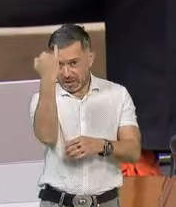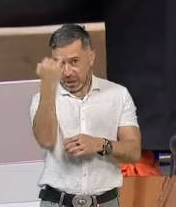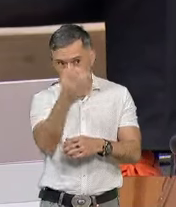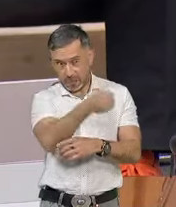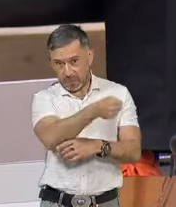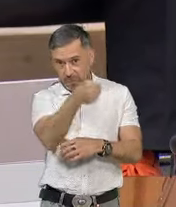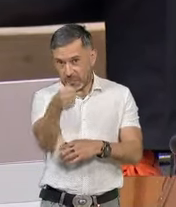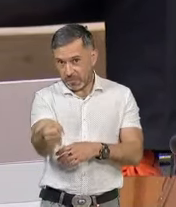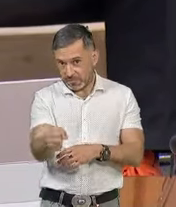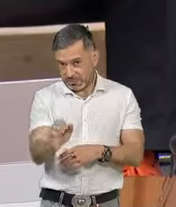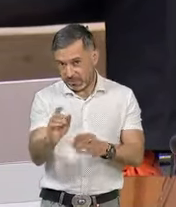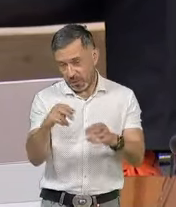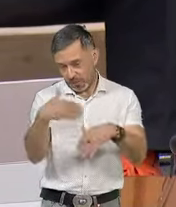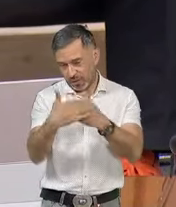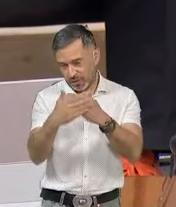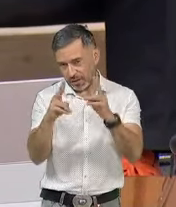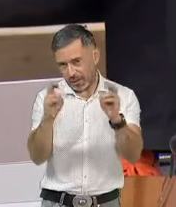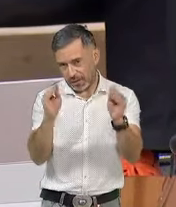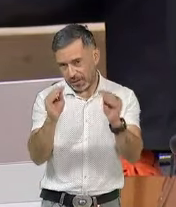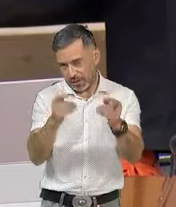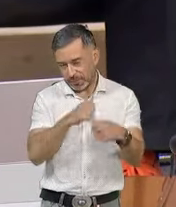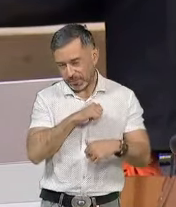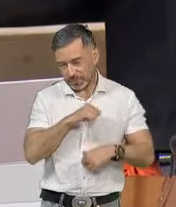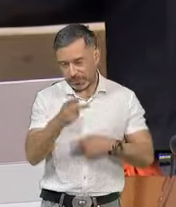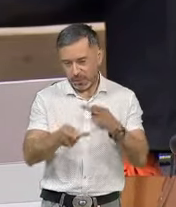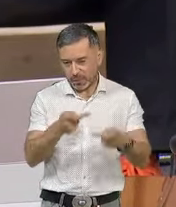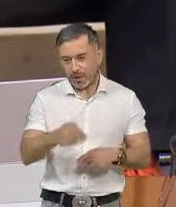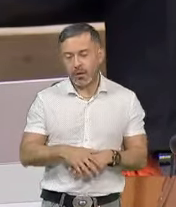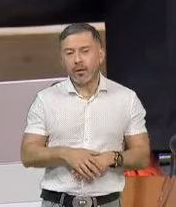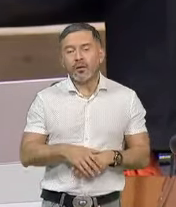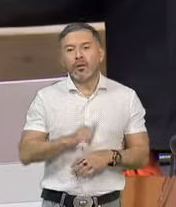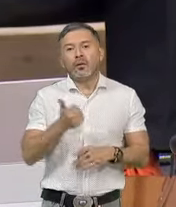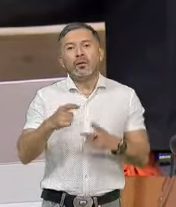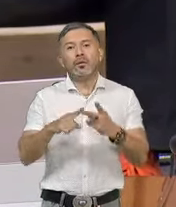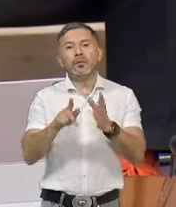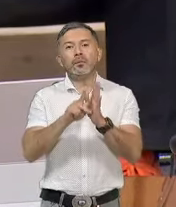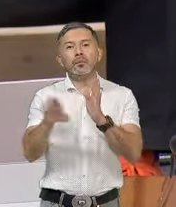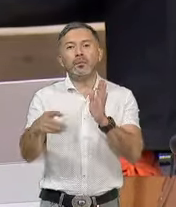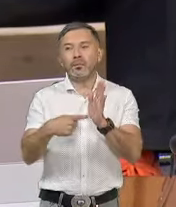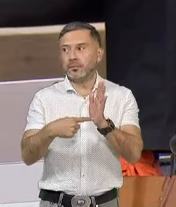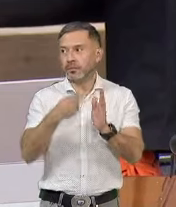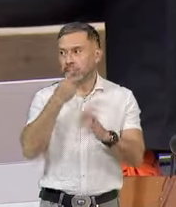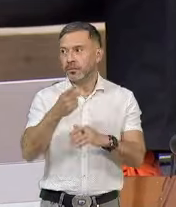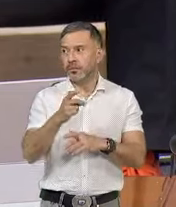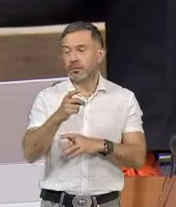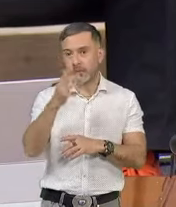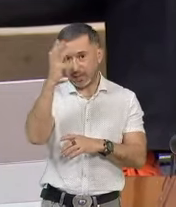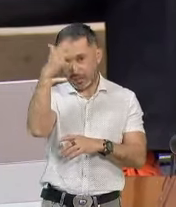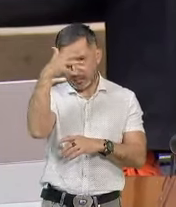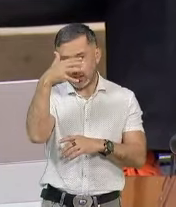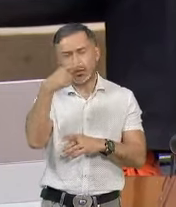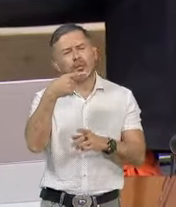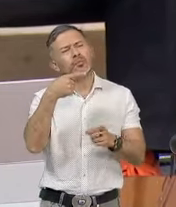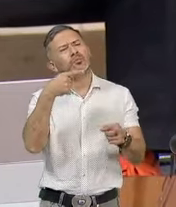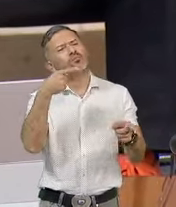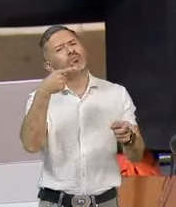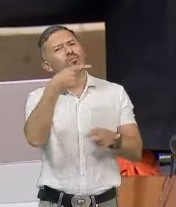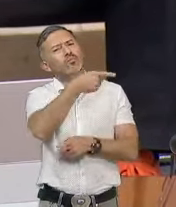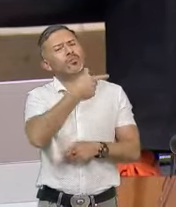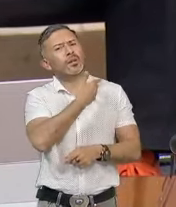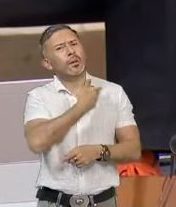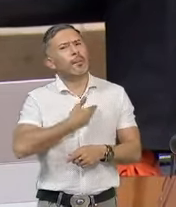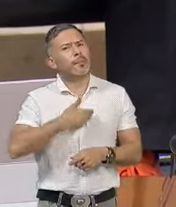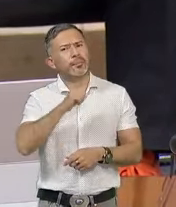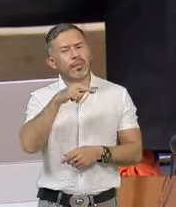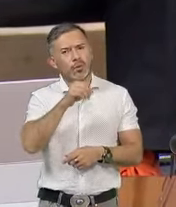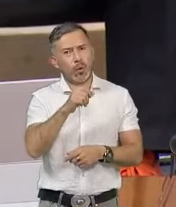nota Denis merker le reclama a Andrés Manuel López Obrador dos puntos hablamos